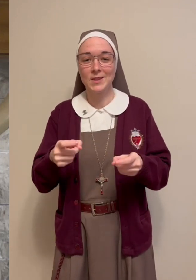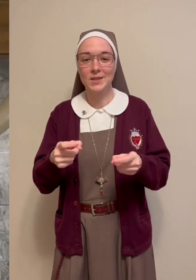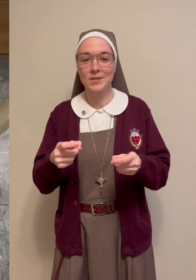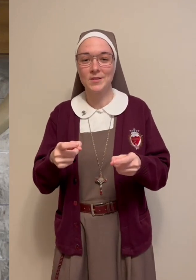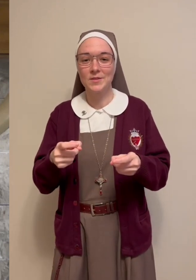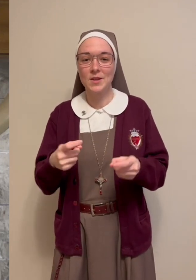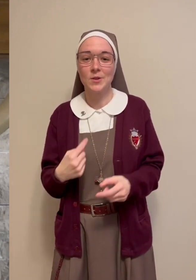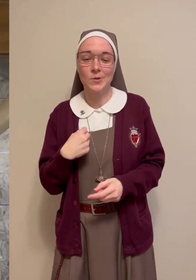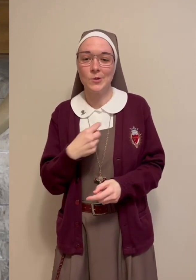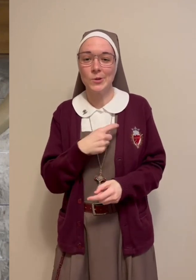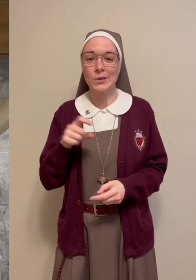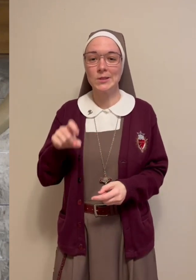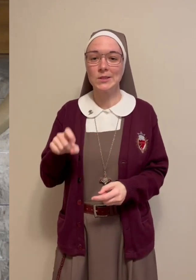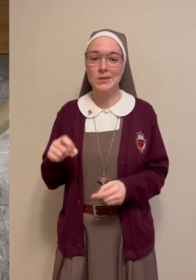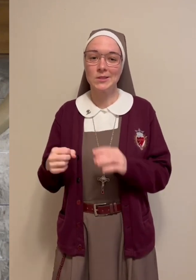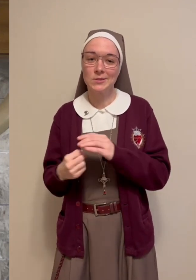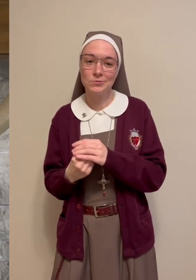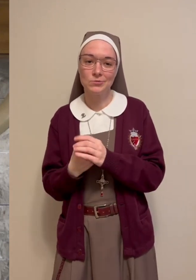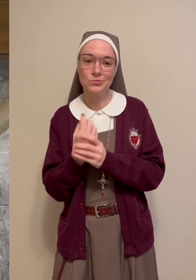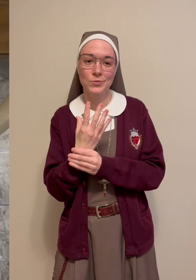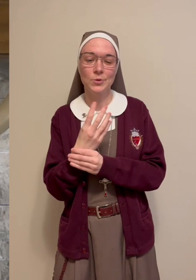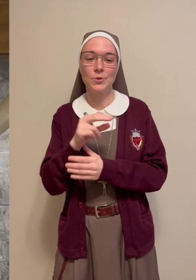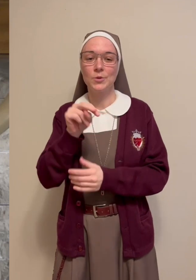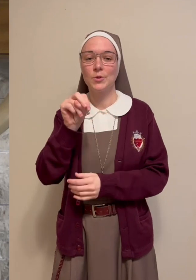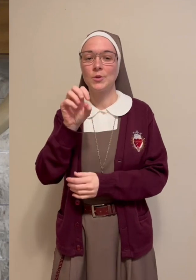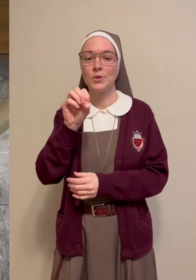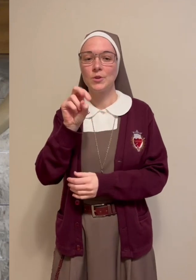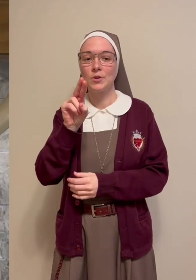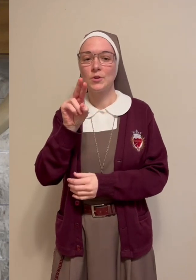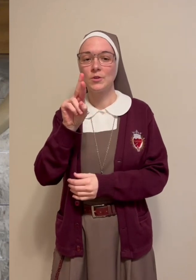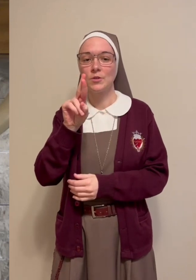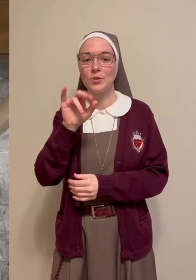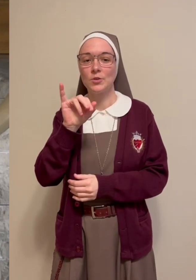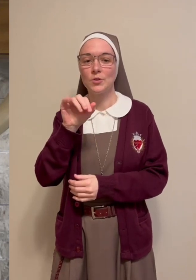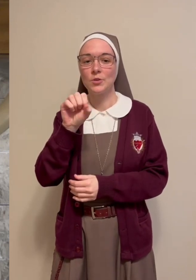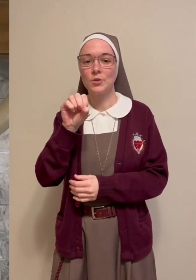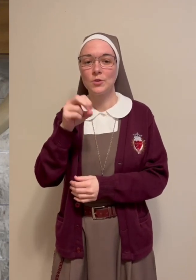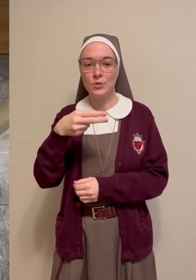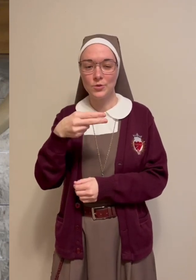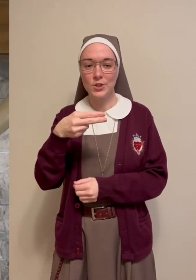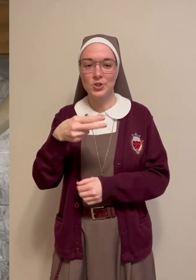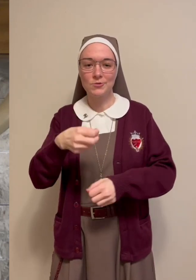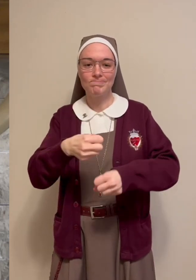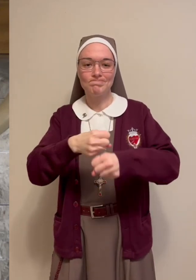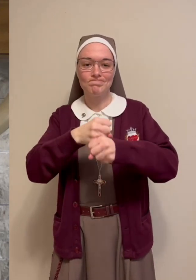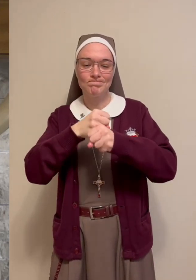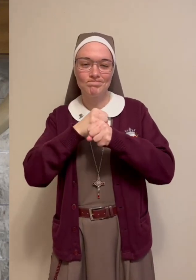Don que nosotros debemos alimentar, nutrir,